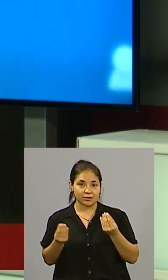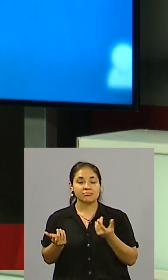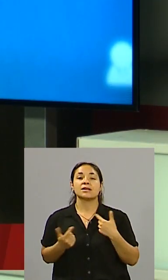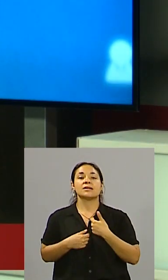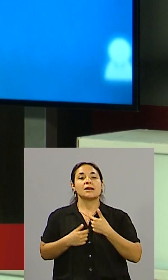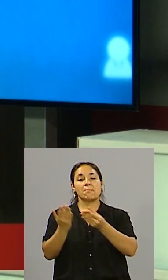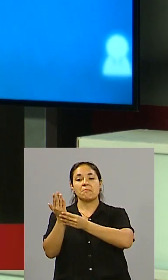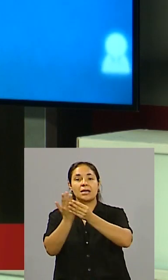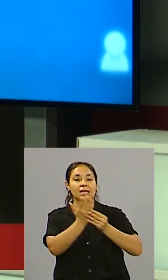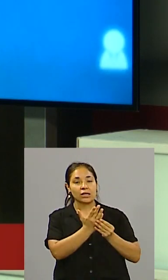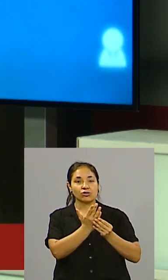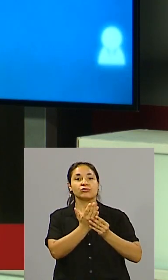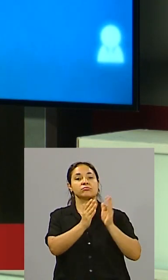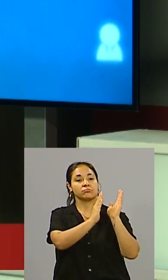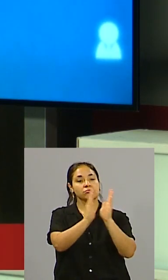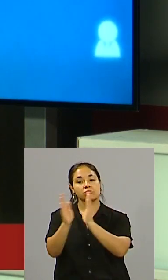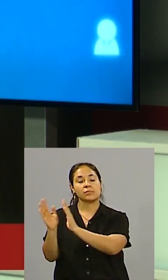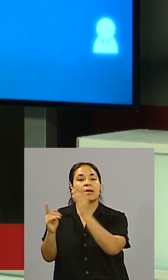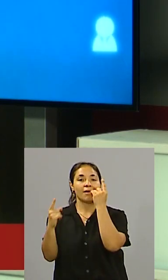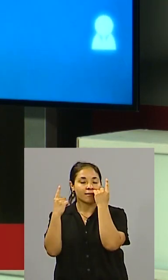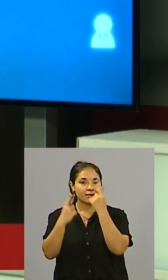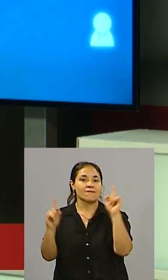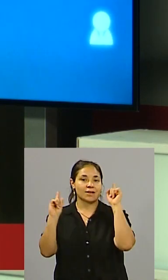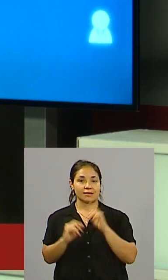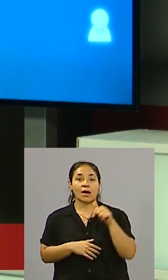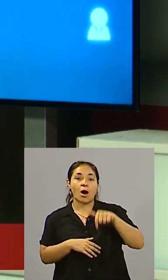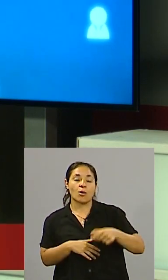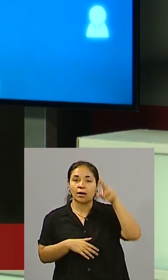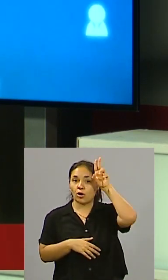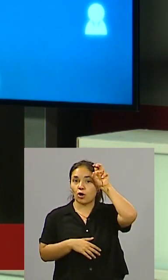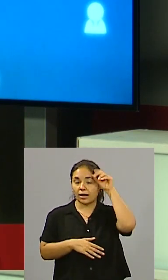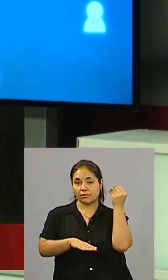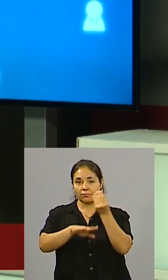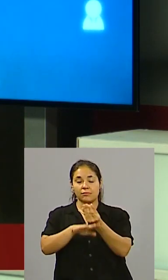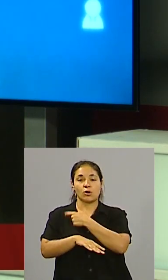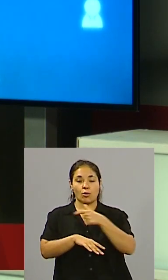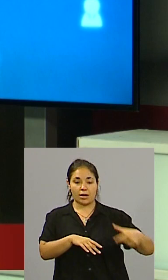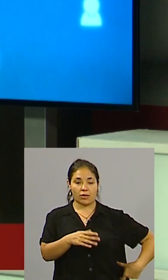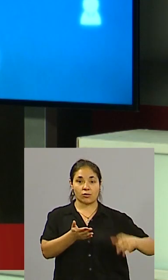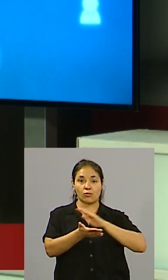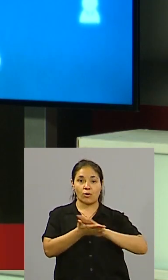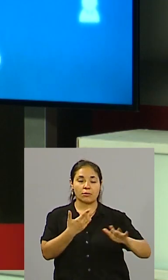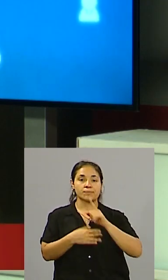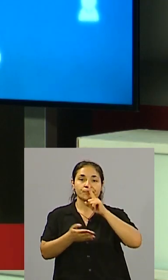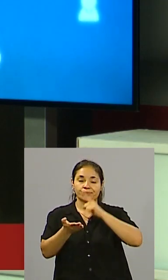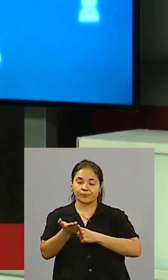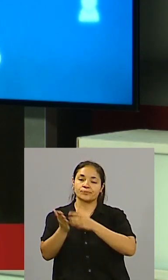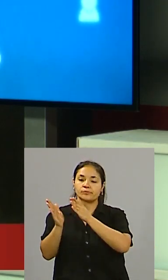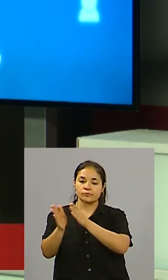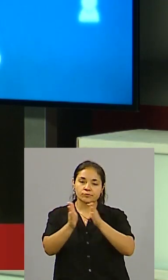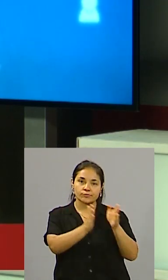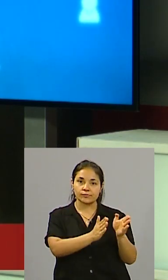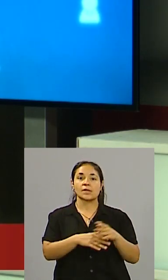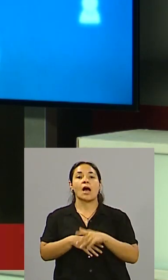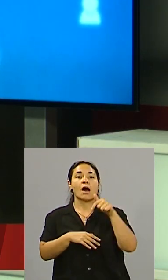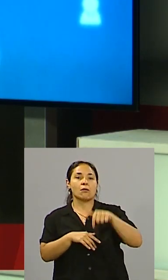organización ministerial en la provincia de Mendoza con la asunción de Alfredo Cornejo como gobernador. Vamos a hablar de este tema y nos vamos a meter específicamente en